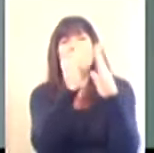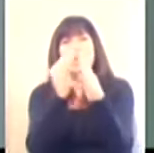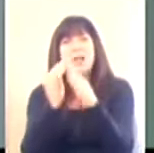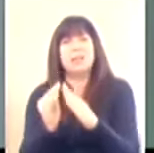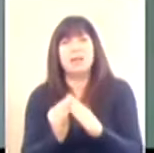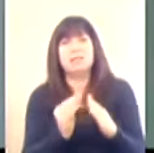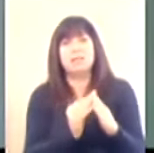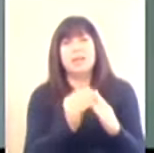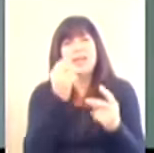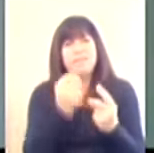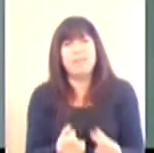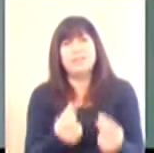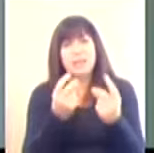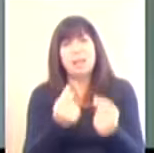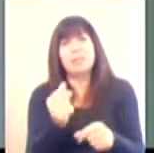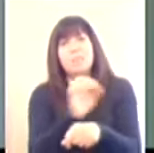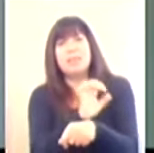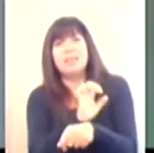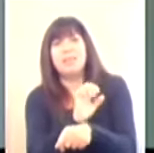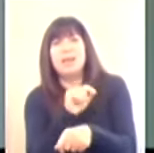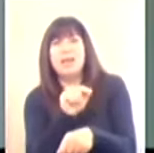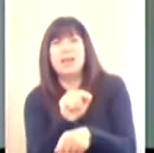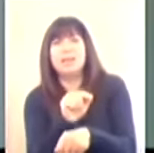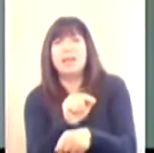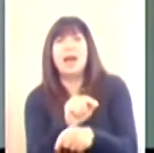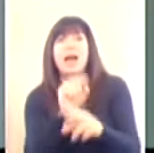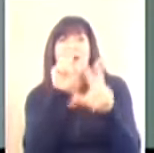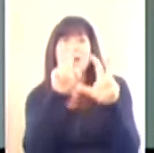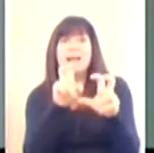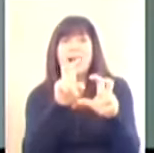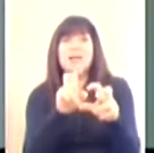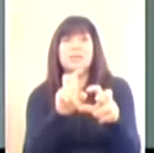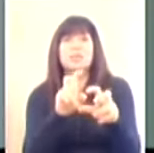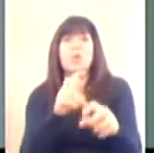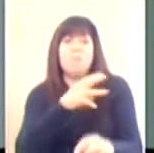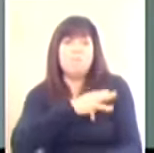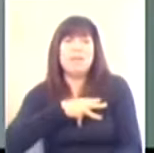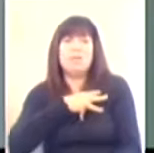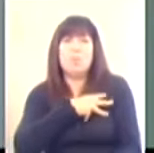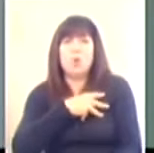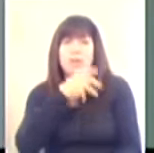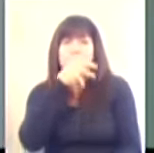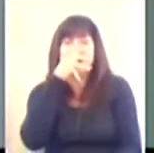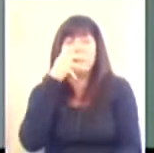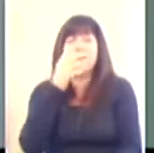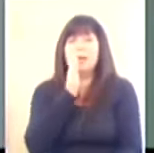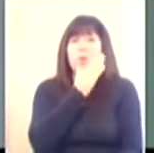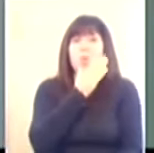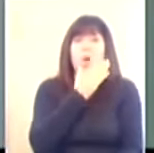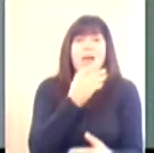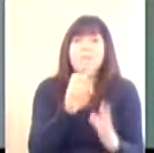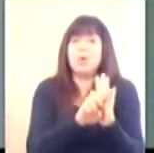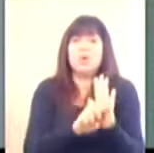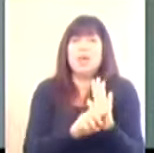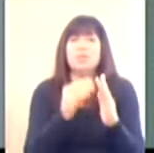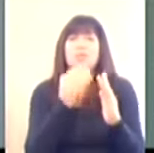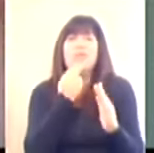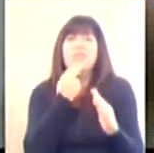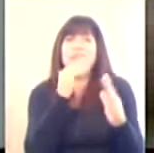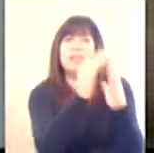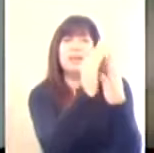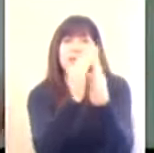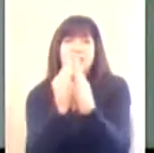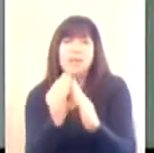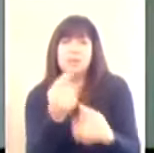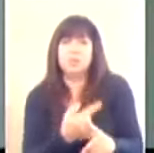viviendas eficientemente energéticas. En el caso de la región metropolitana, que en este momento no existe un proyecto de vivienda social de esas características acá.